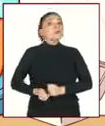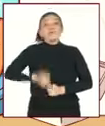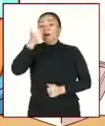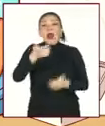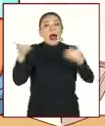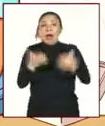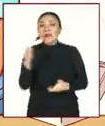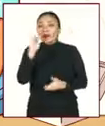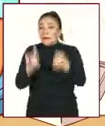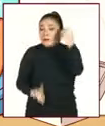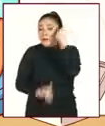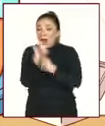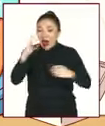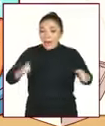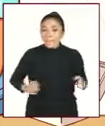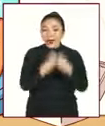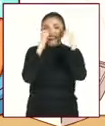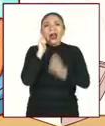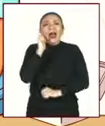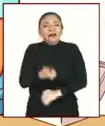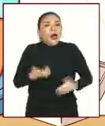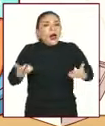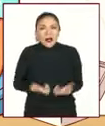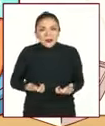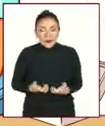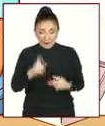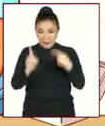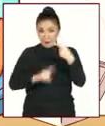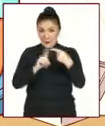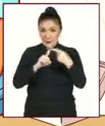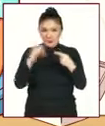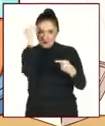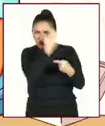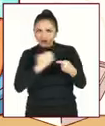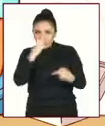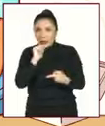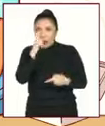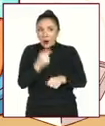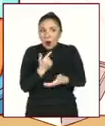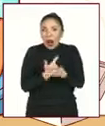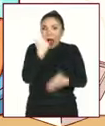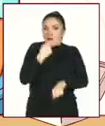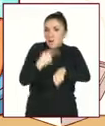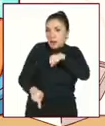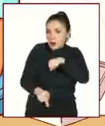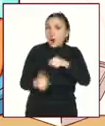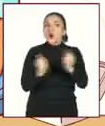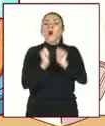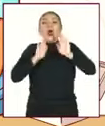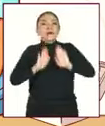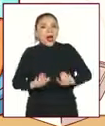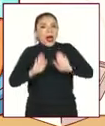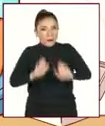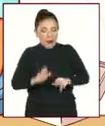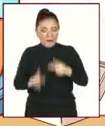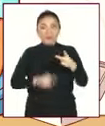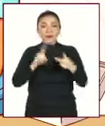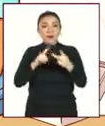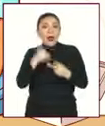una emergencia en el aula es evaluar riesgos y mantener la calma, llamar a los padres del